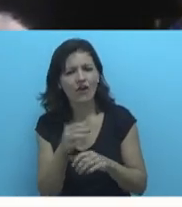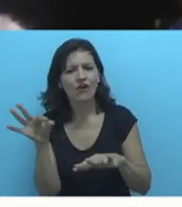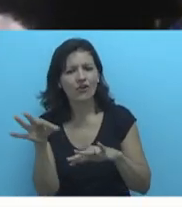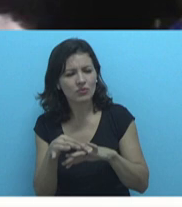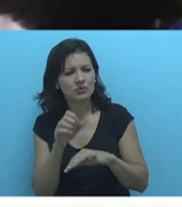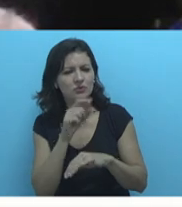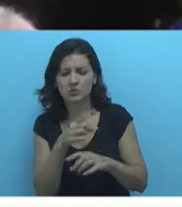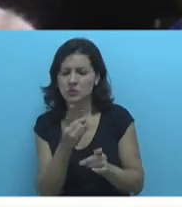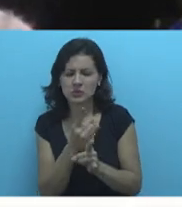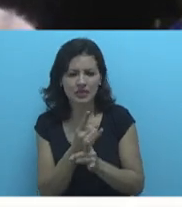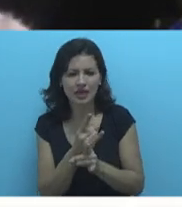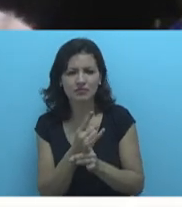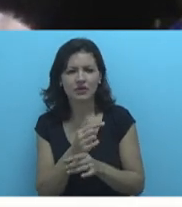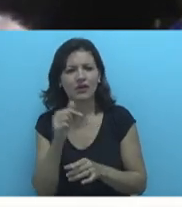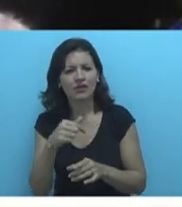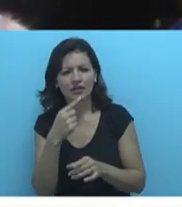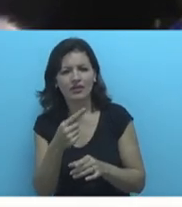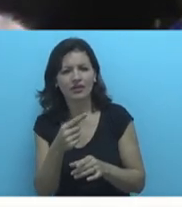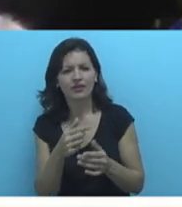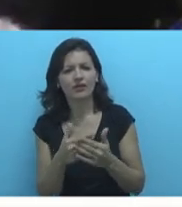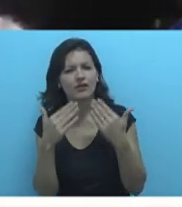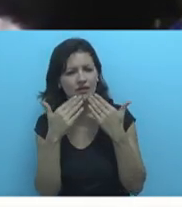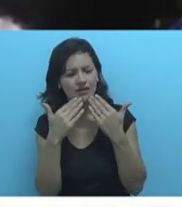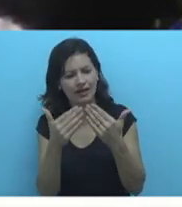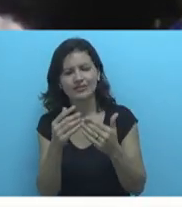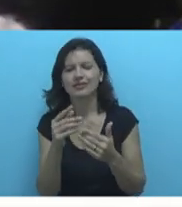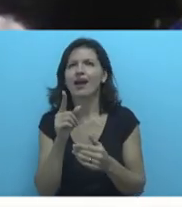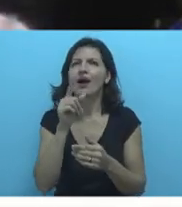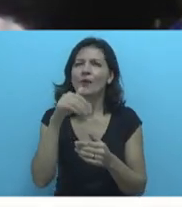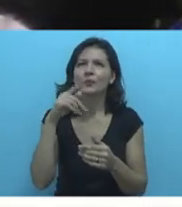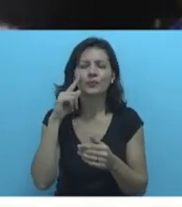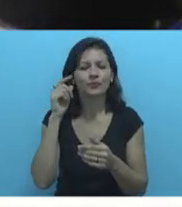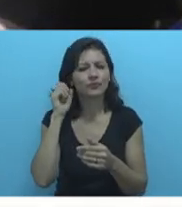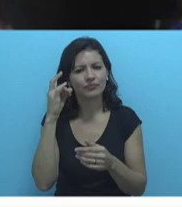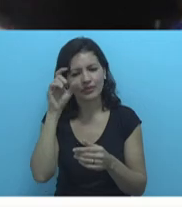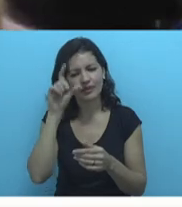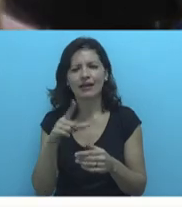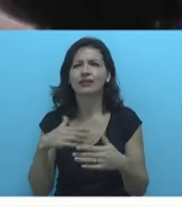compromiso de siempre. Y hoy yo te digo a vos, gracias, Miguel, por todo. Te vamos a extrañar.